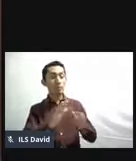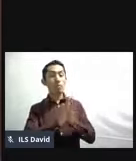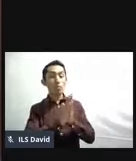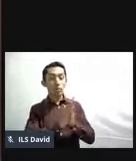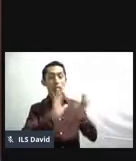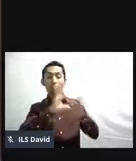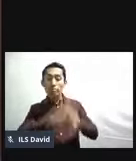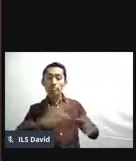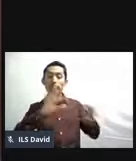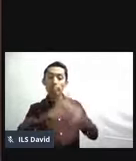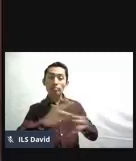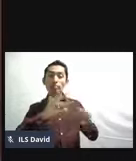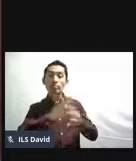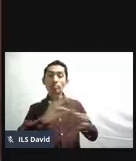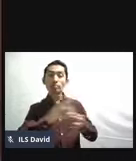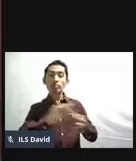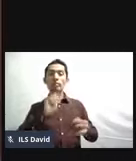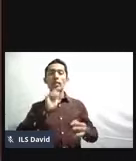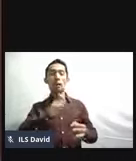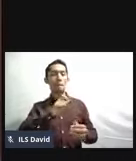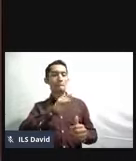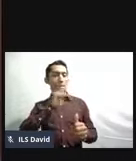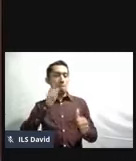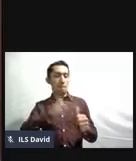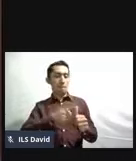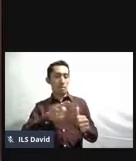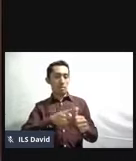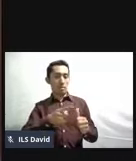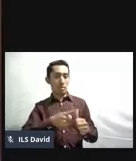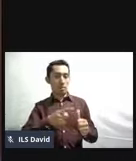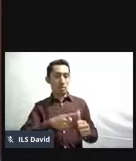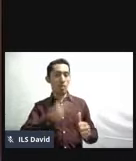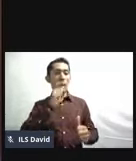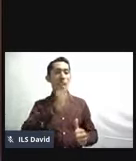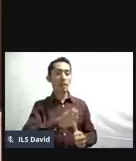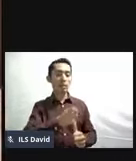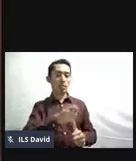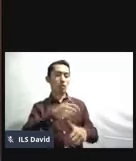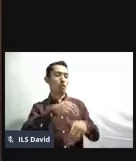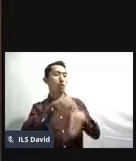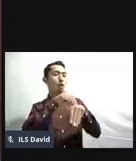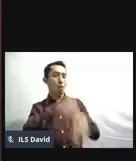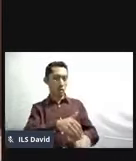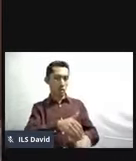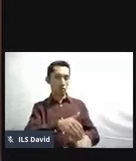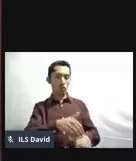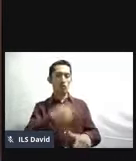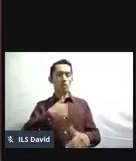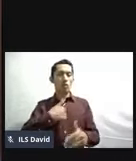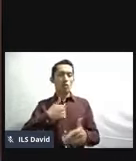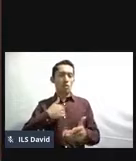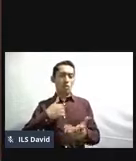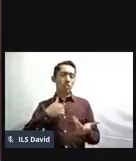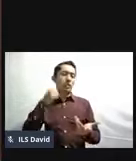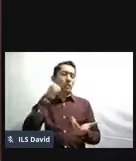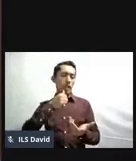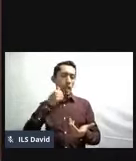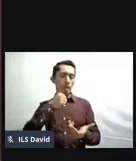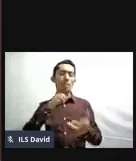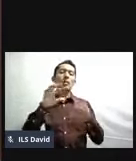despojarnos del sentido de obediencia. Yo he sido siempre muy puntual en trabajar